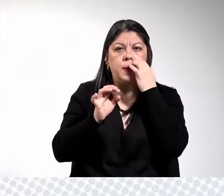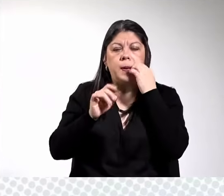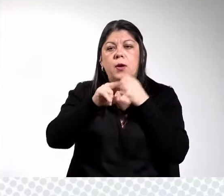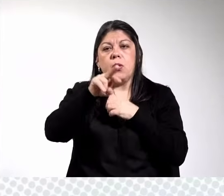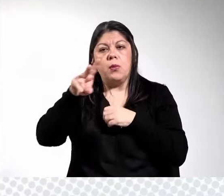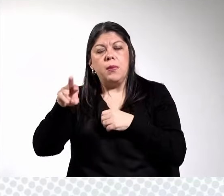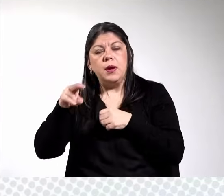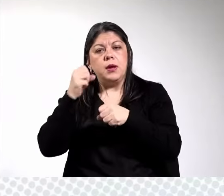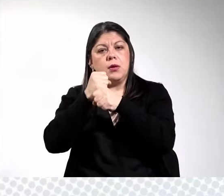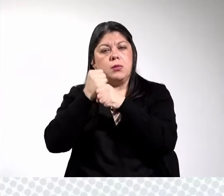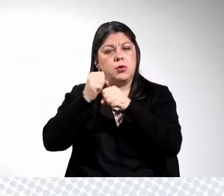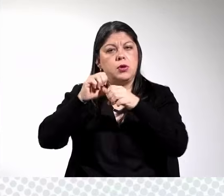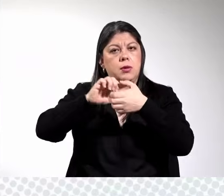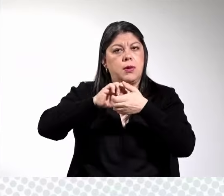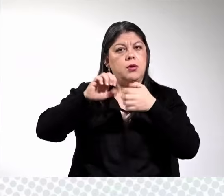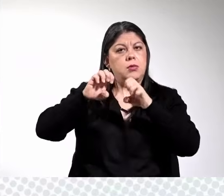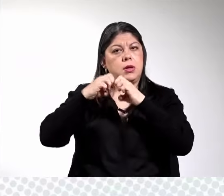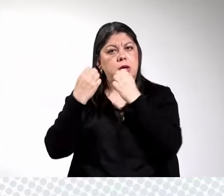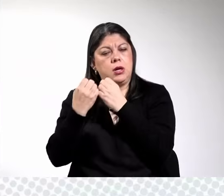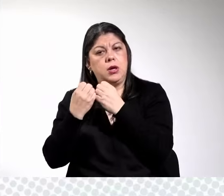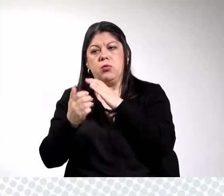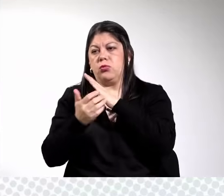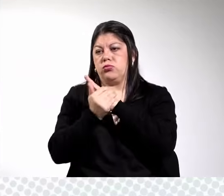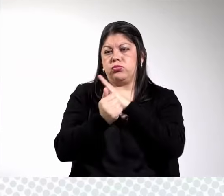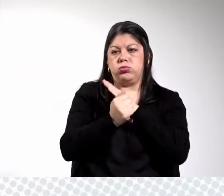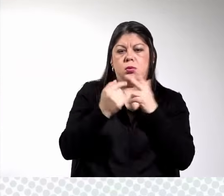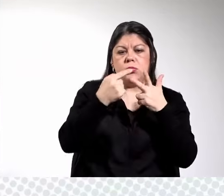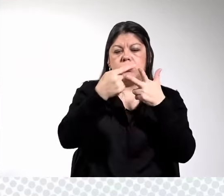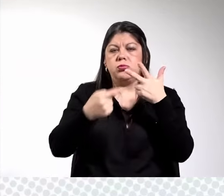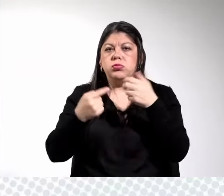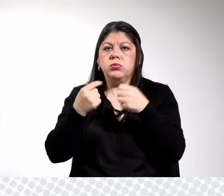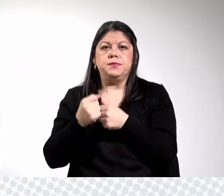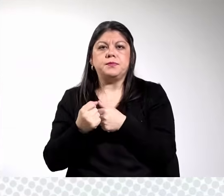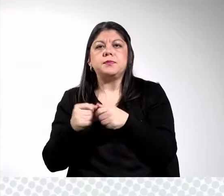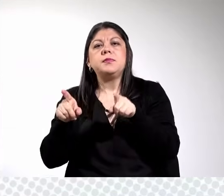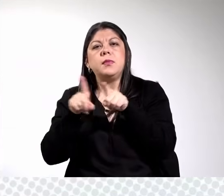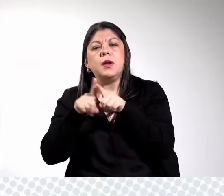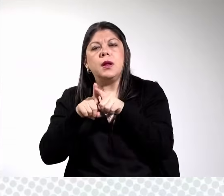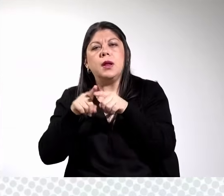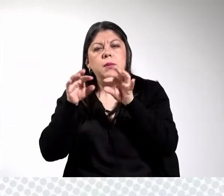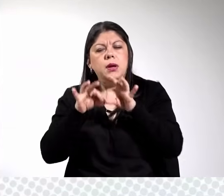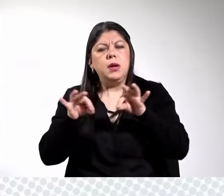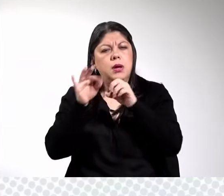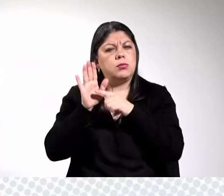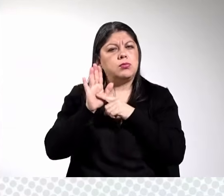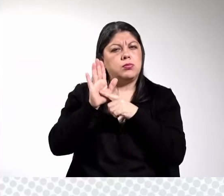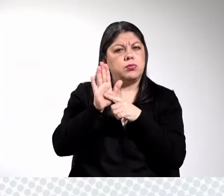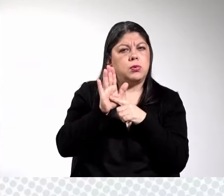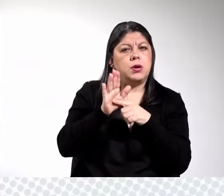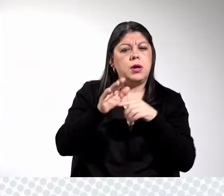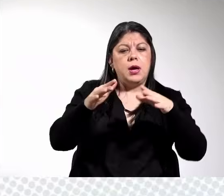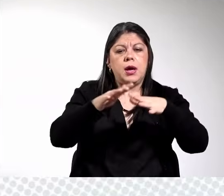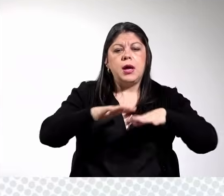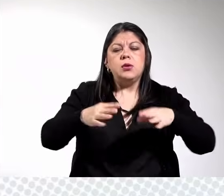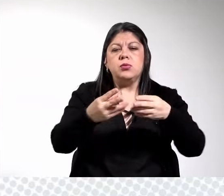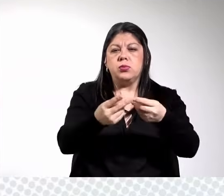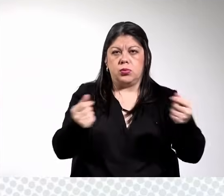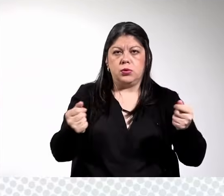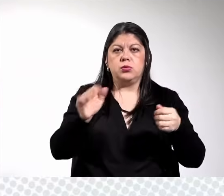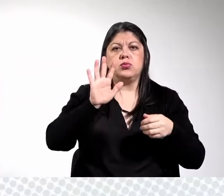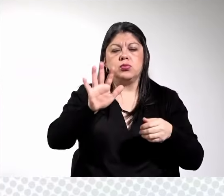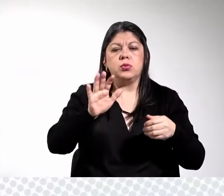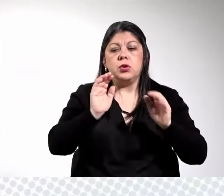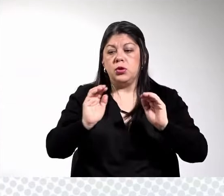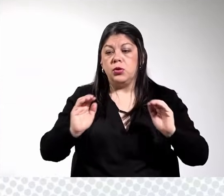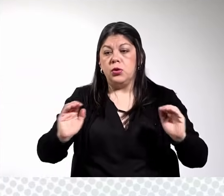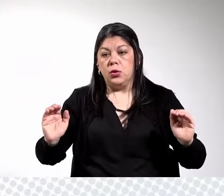compañerismo, trabajo en equipo, habilidades blandas y también relevante en su territorio. Si son niños